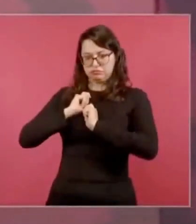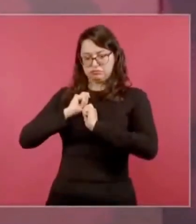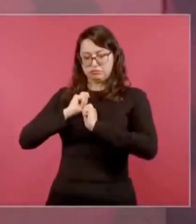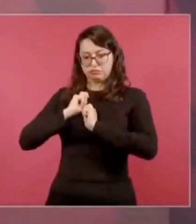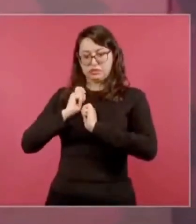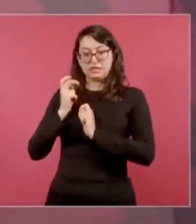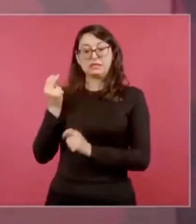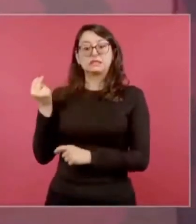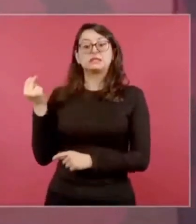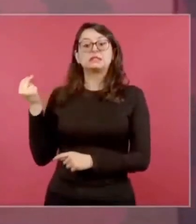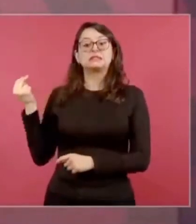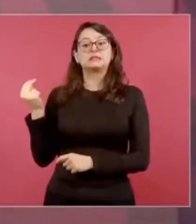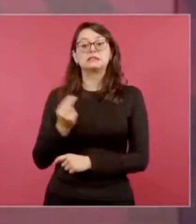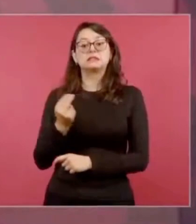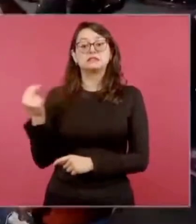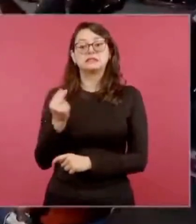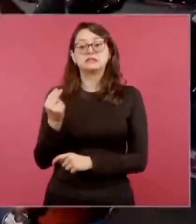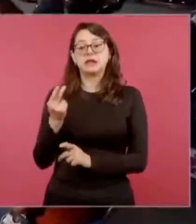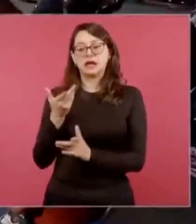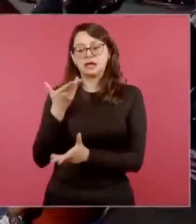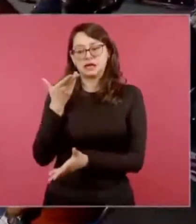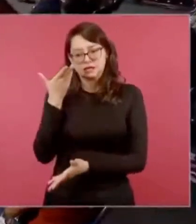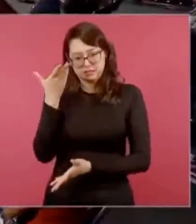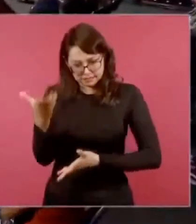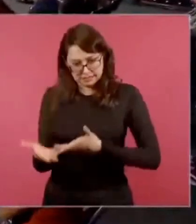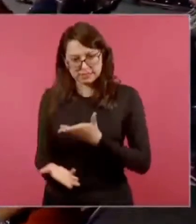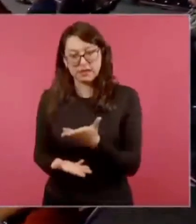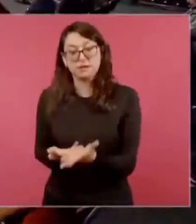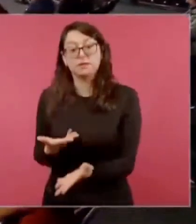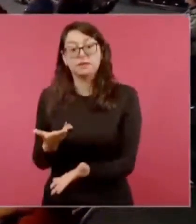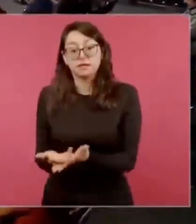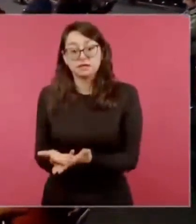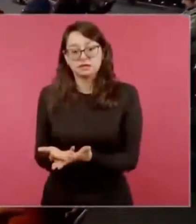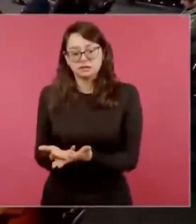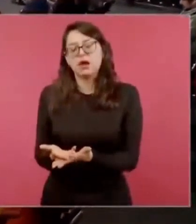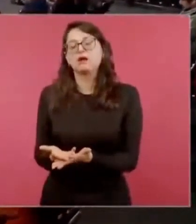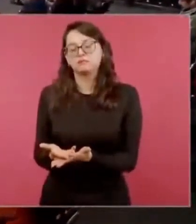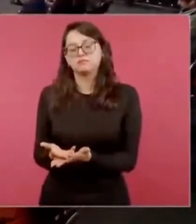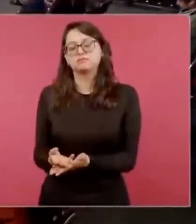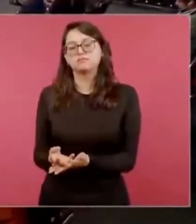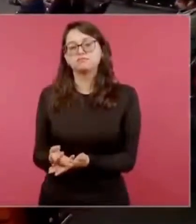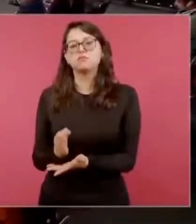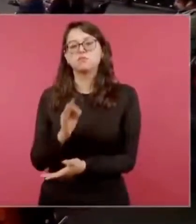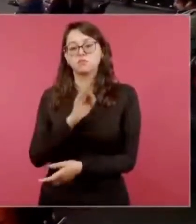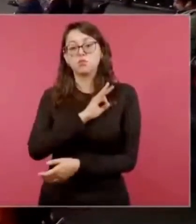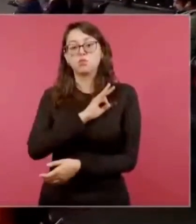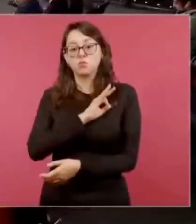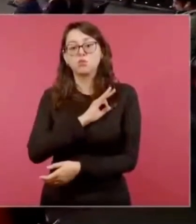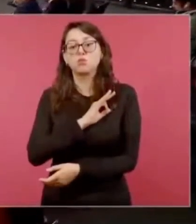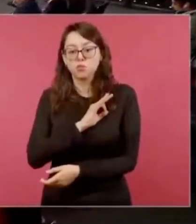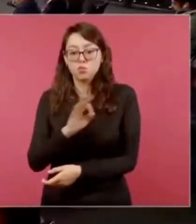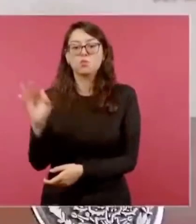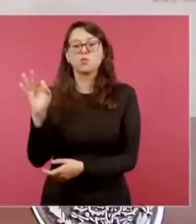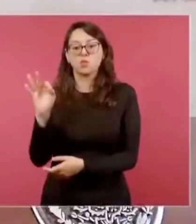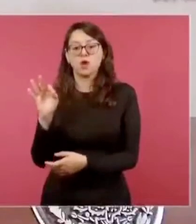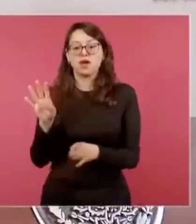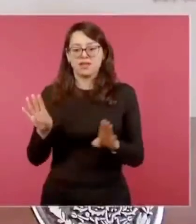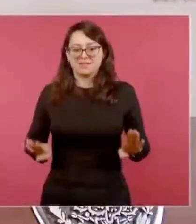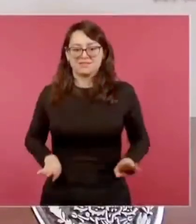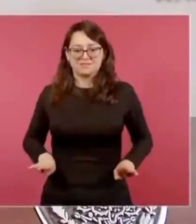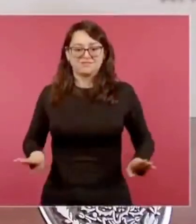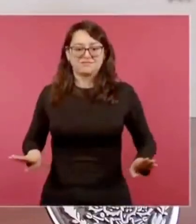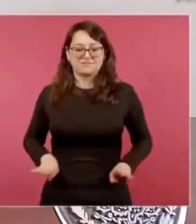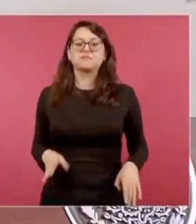cuando se pone al servicio de los demás. El poder solo tiene sentido y se convierte en